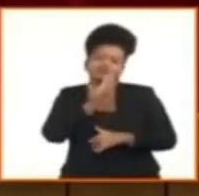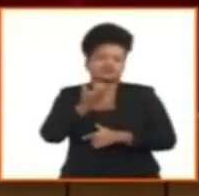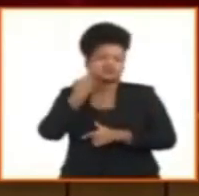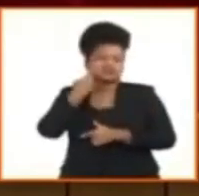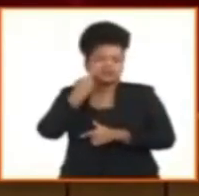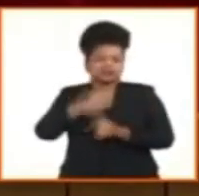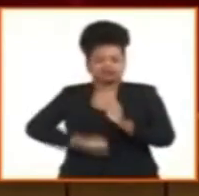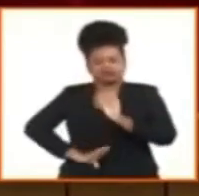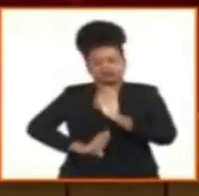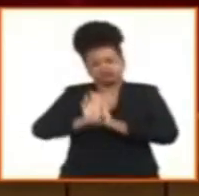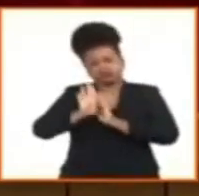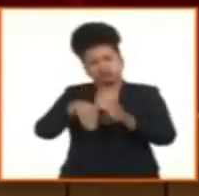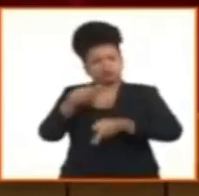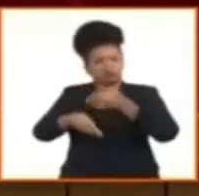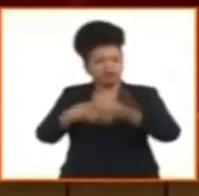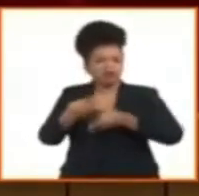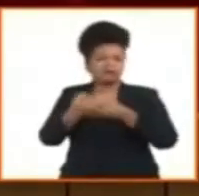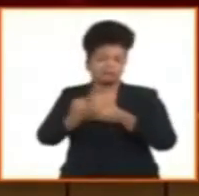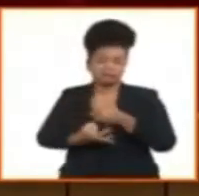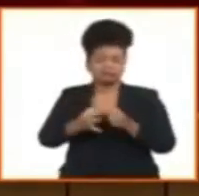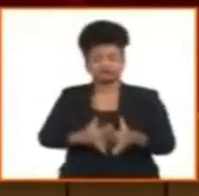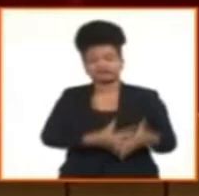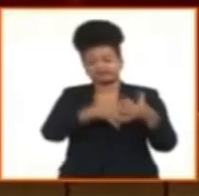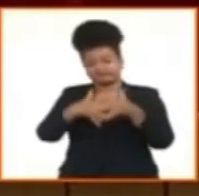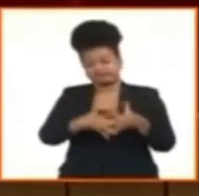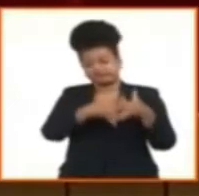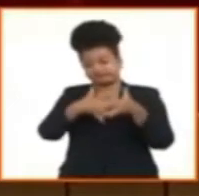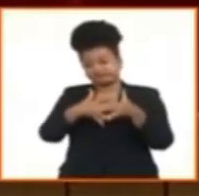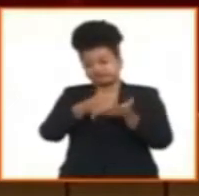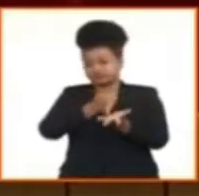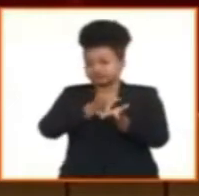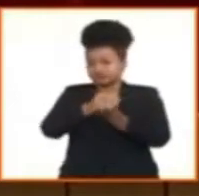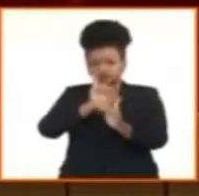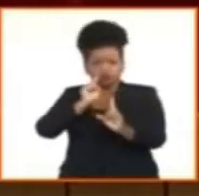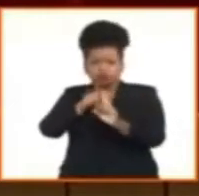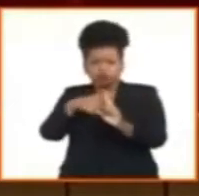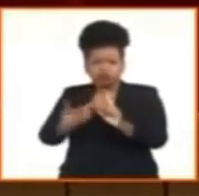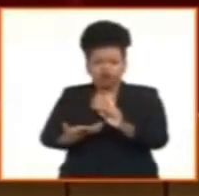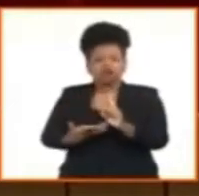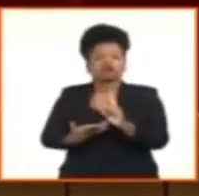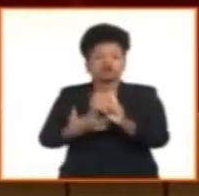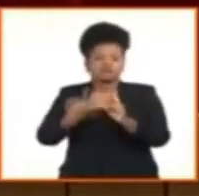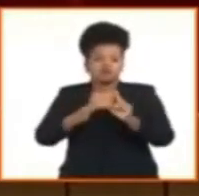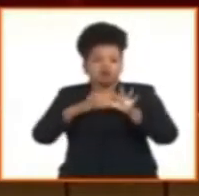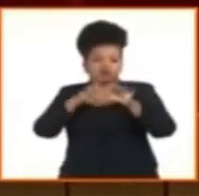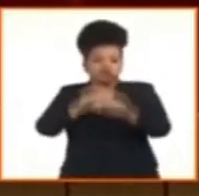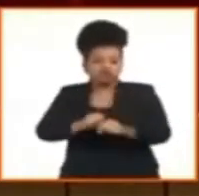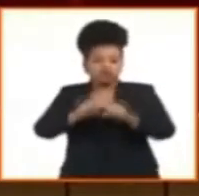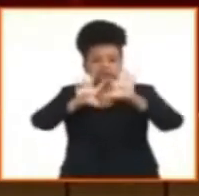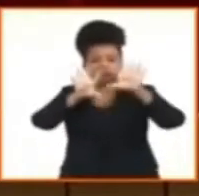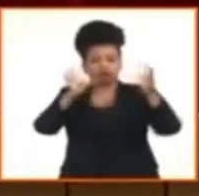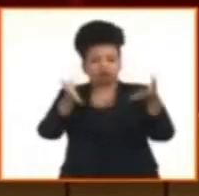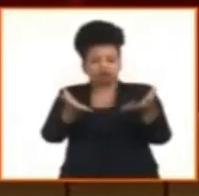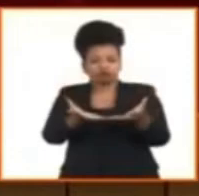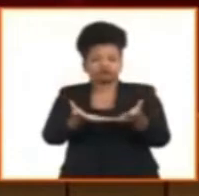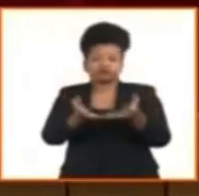rusofobia por parte del gobierno de Estados Unidos, que no cesa en su empeño de expandir su dominio militar y hegemónico a nivel